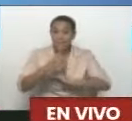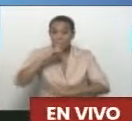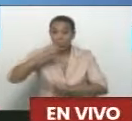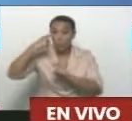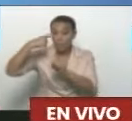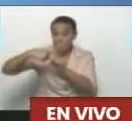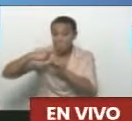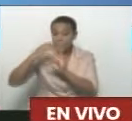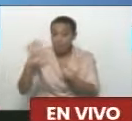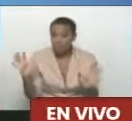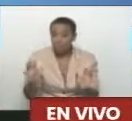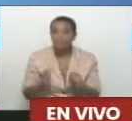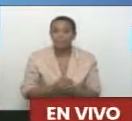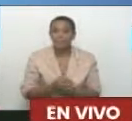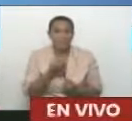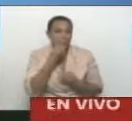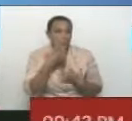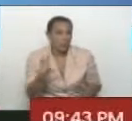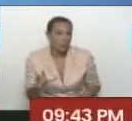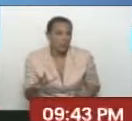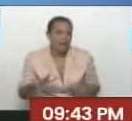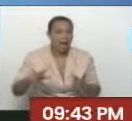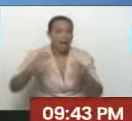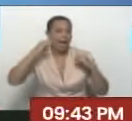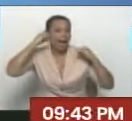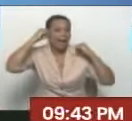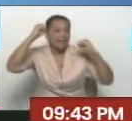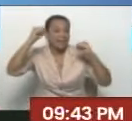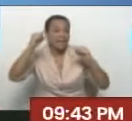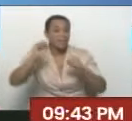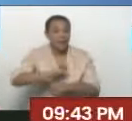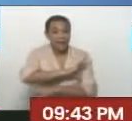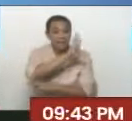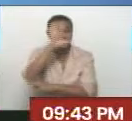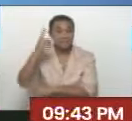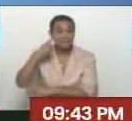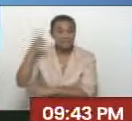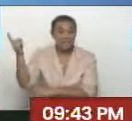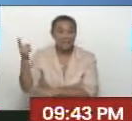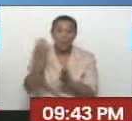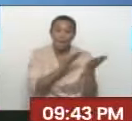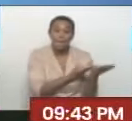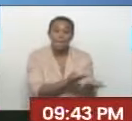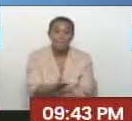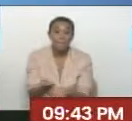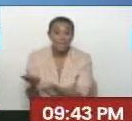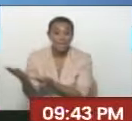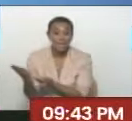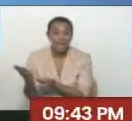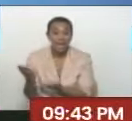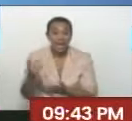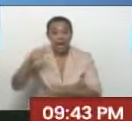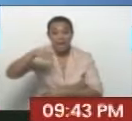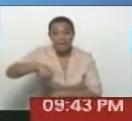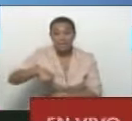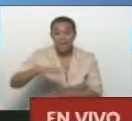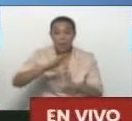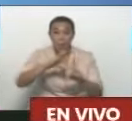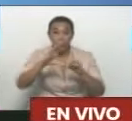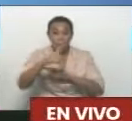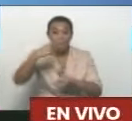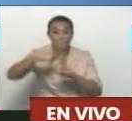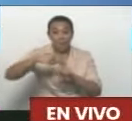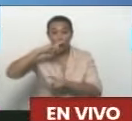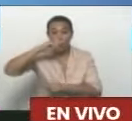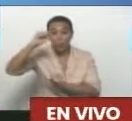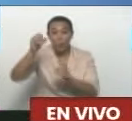que se llama, bueno, arriba en el cielo, vamos a invitar en Con Maduro Más Cultura